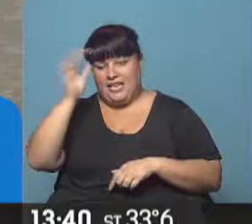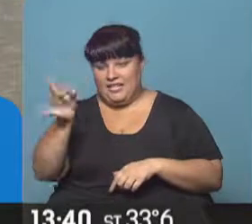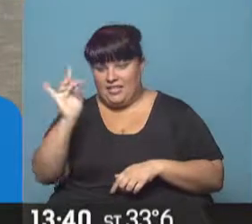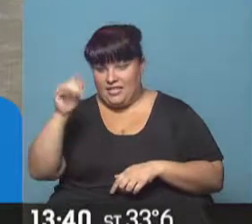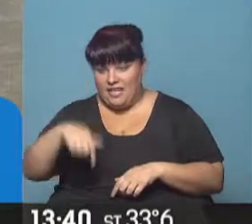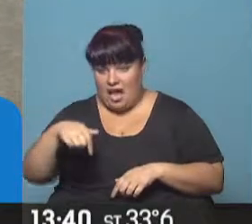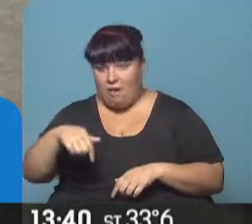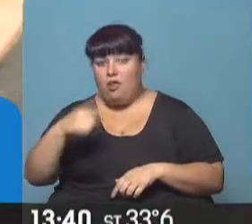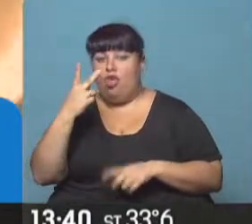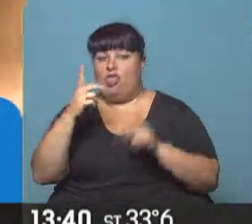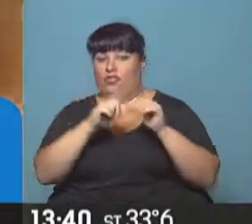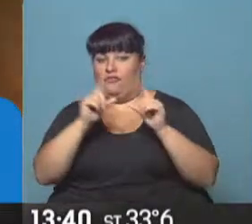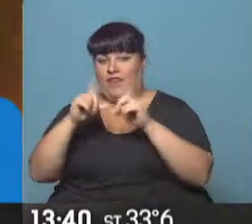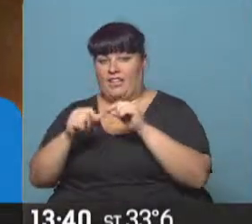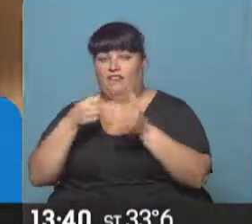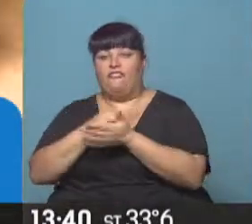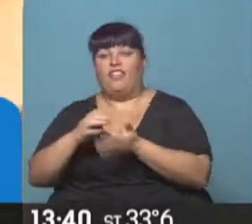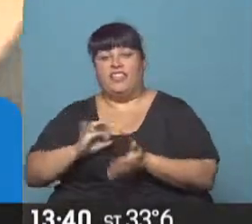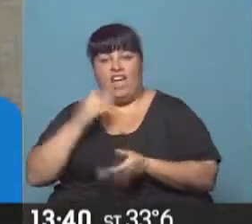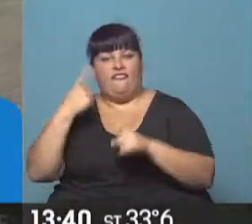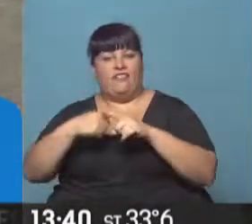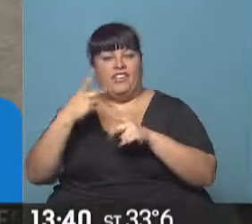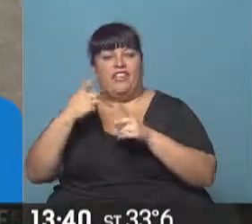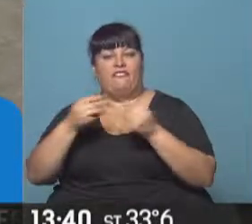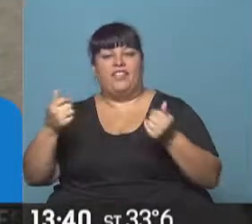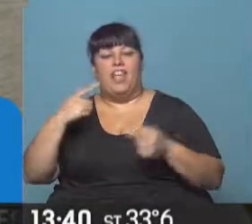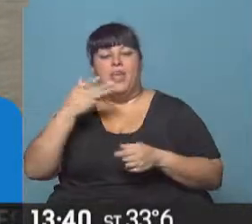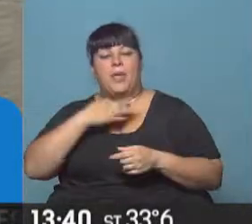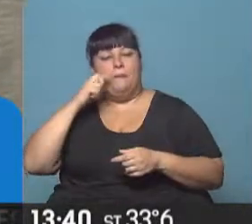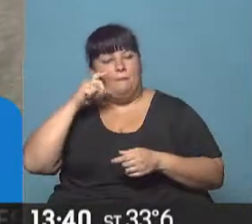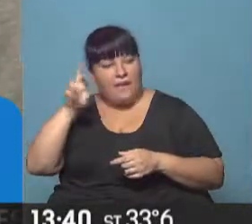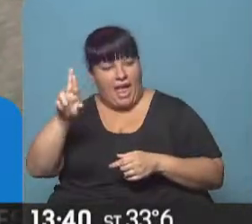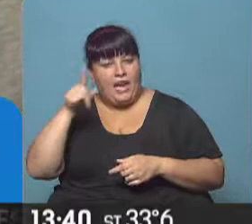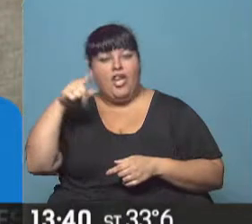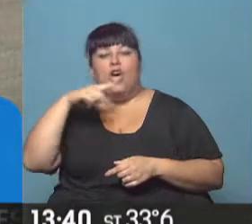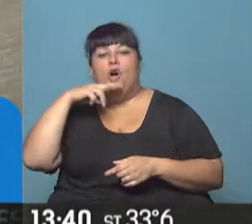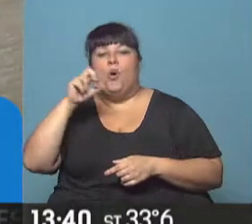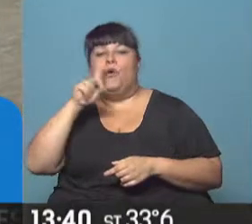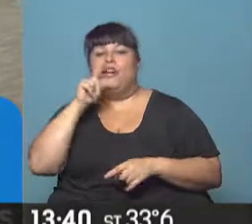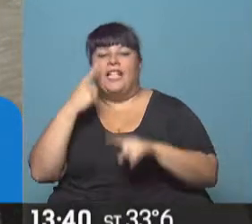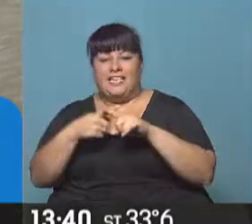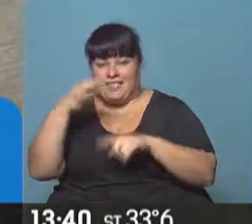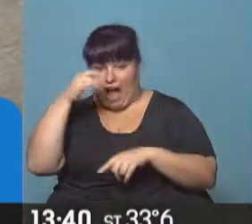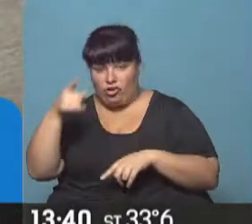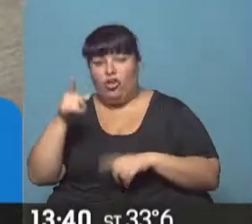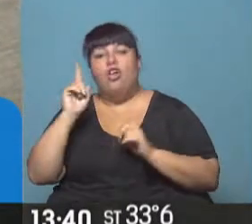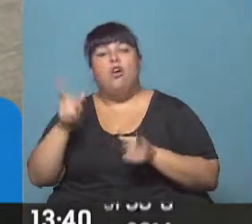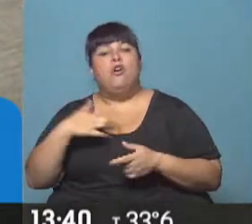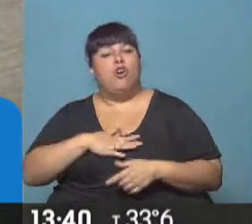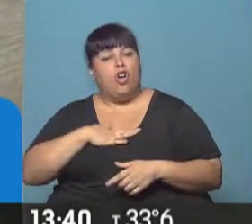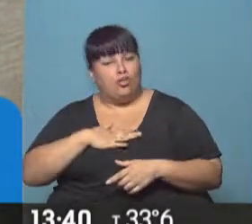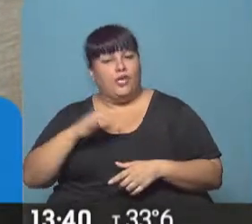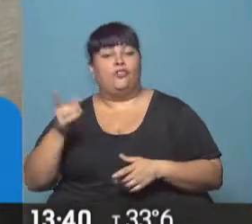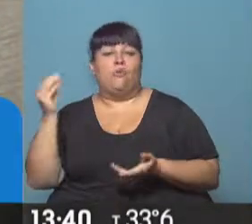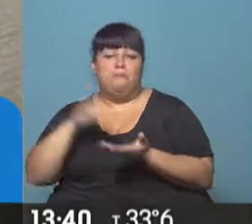diciembre, las dos fechas de fin de año, las dos fiestas de fin de año de Pierre, las hacemos en Vorterix, así que bueno, contentos. Un